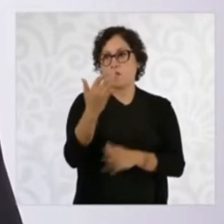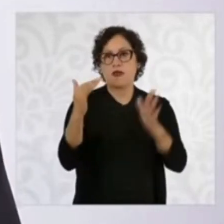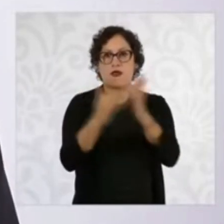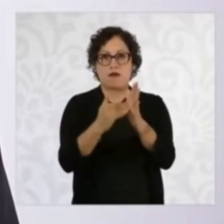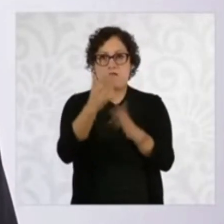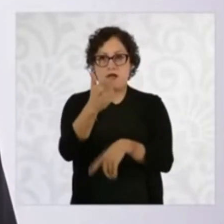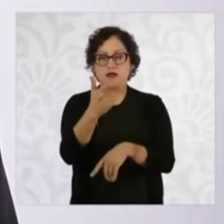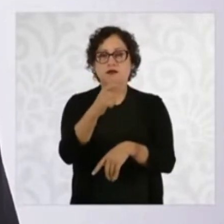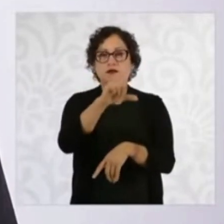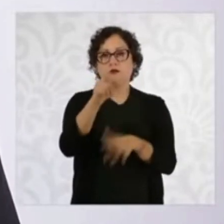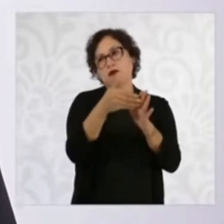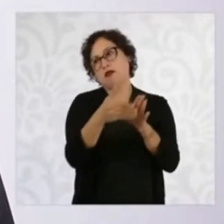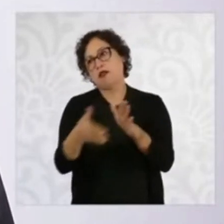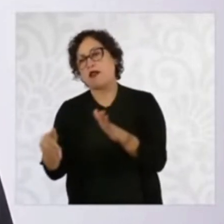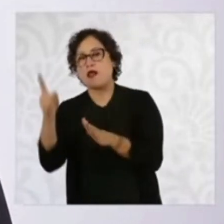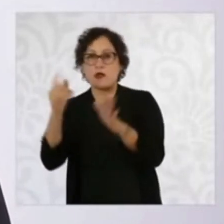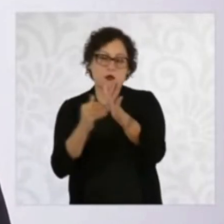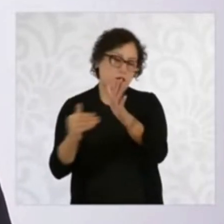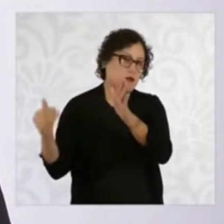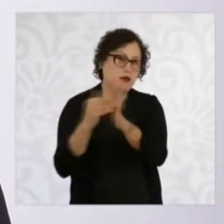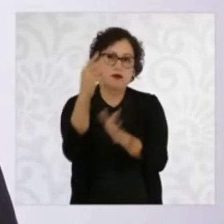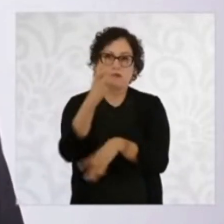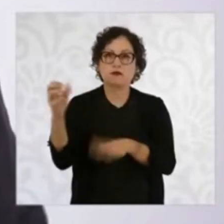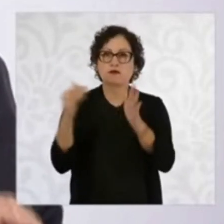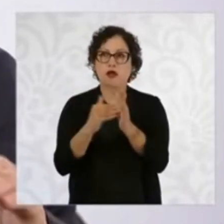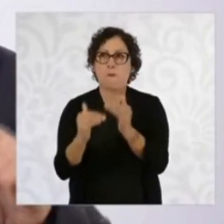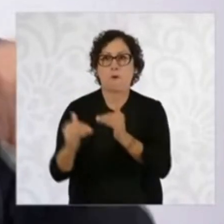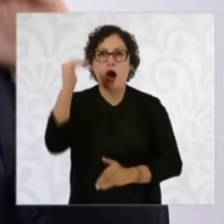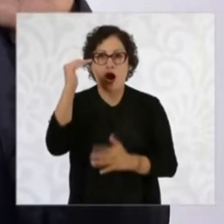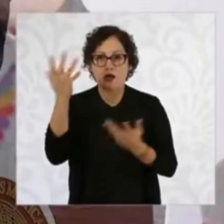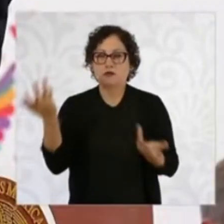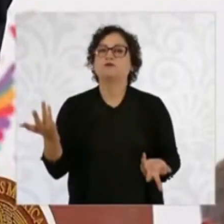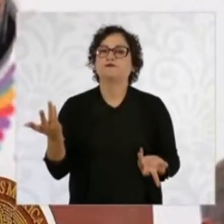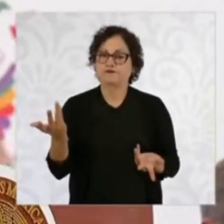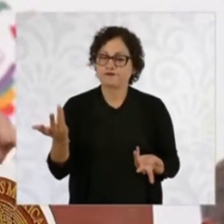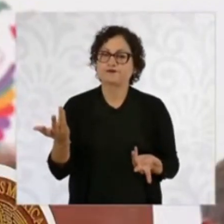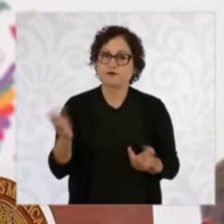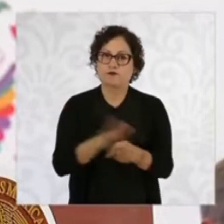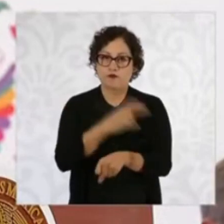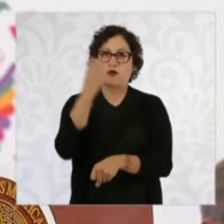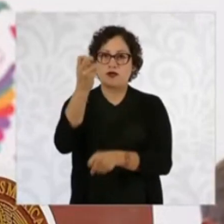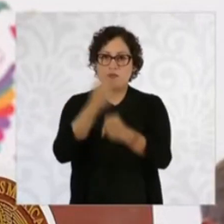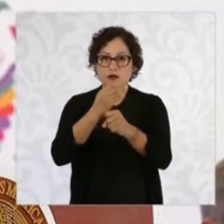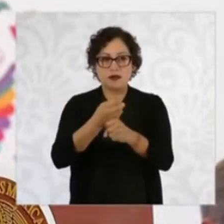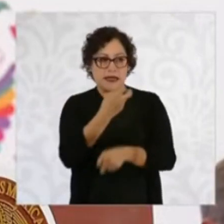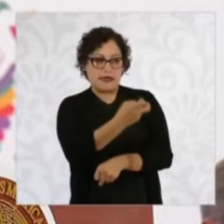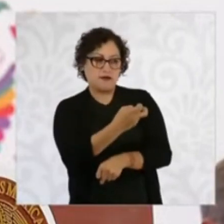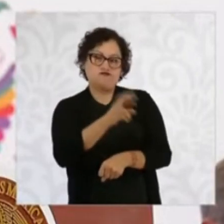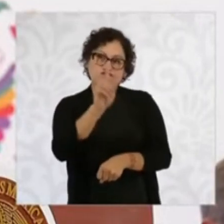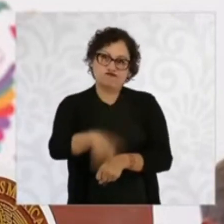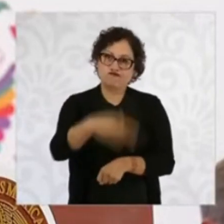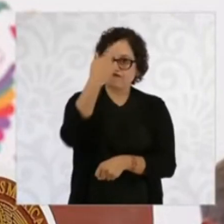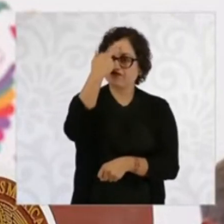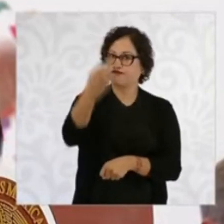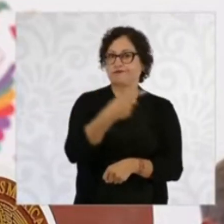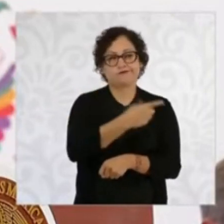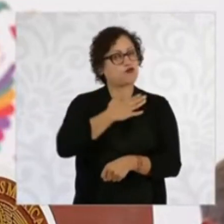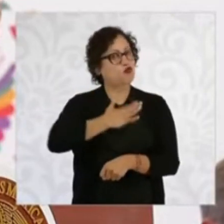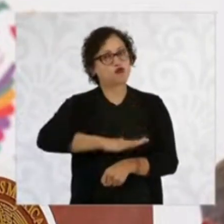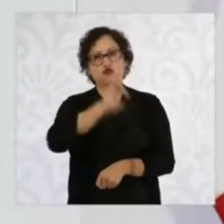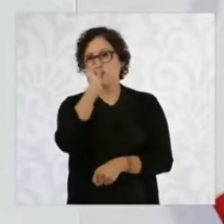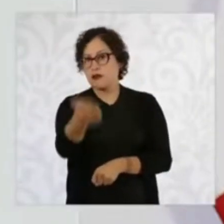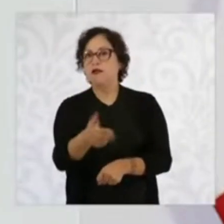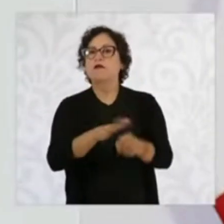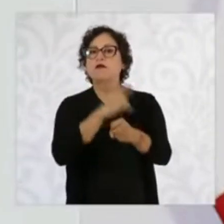al final del periodo 1.300.000. Entonces la idea es terminar con esa injusticia y dejar a las familias en